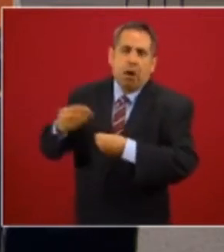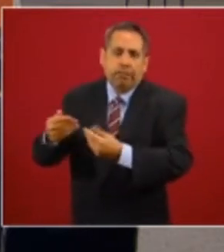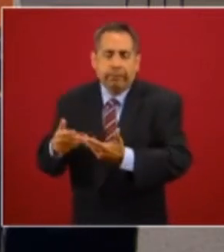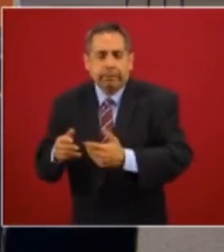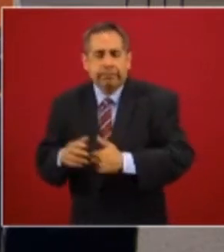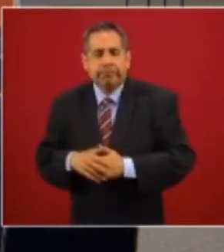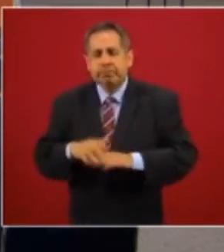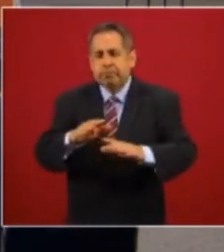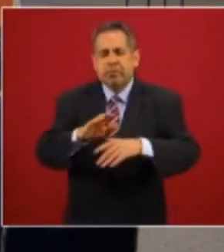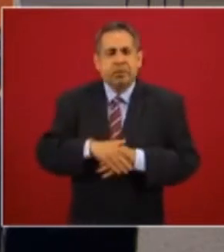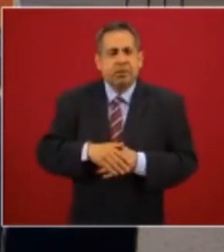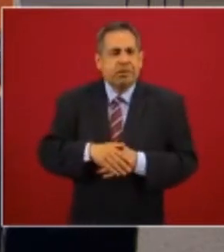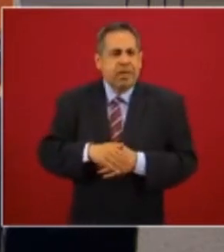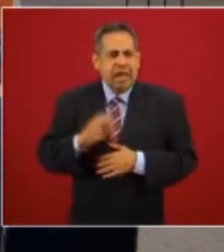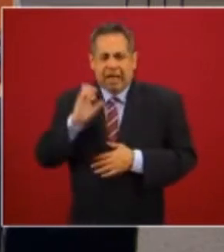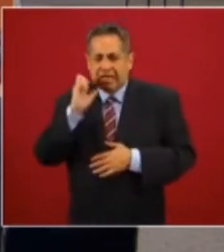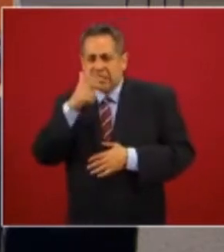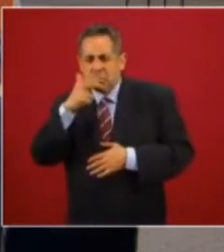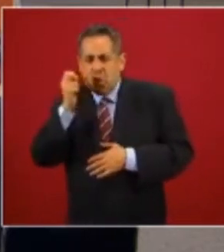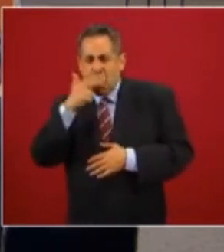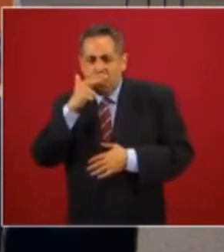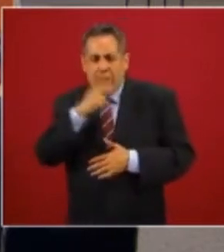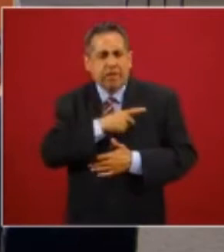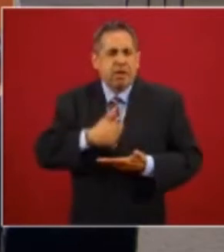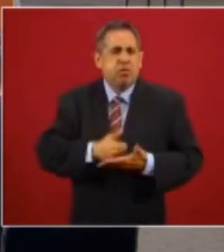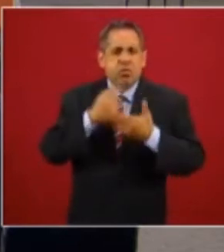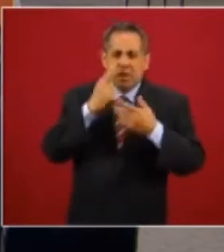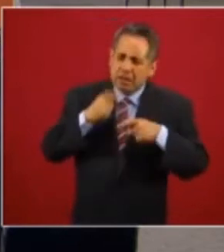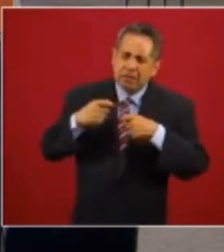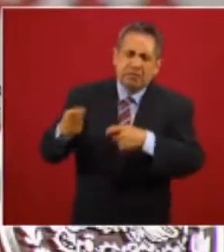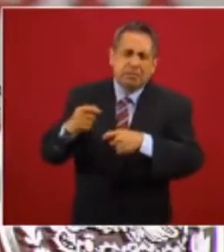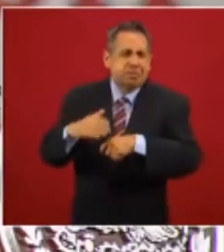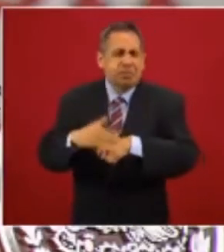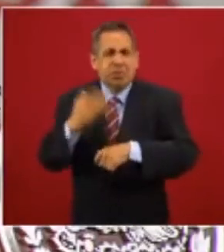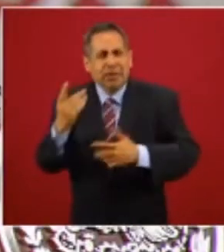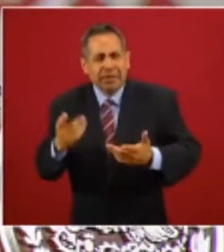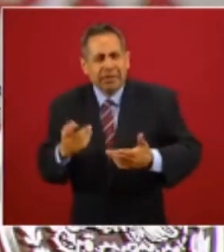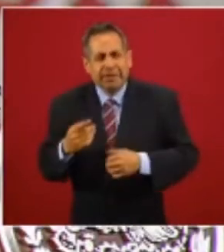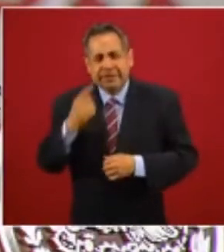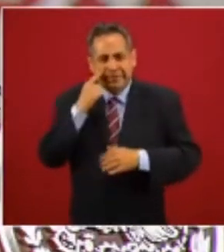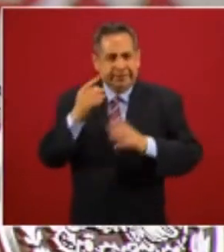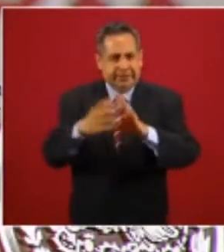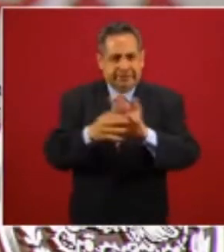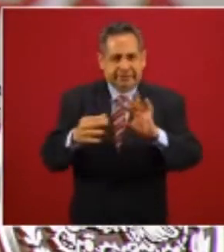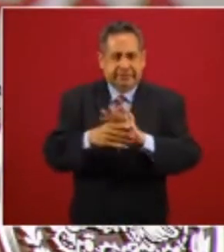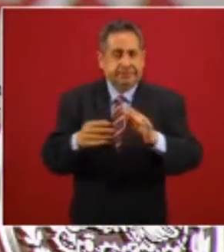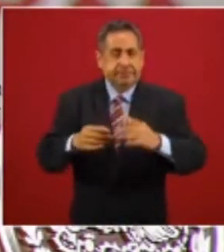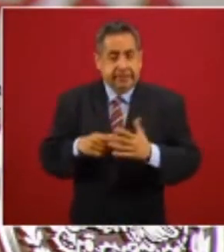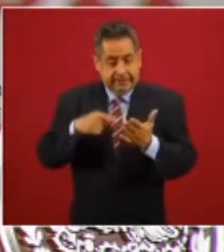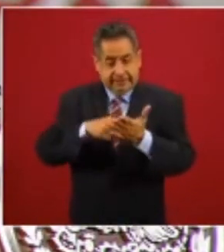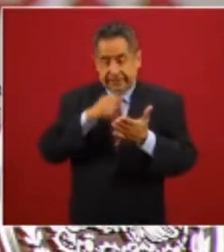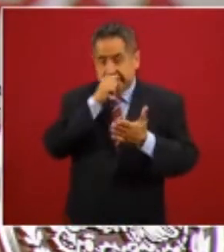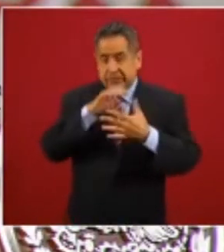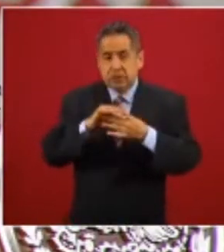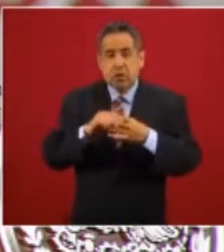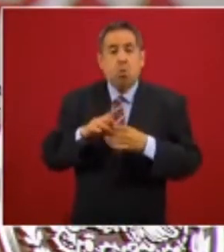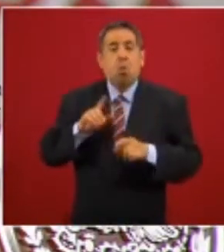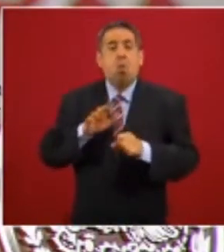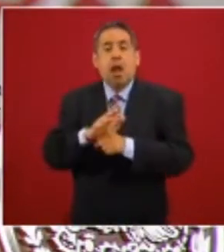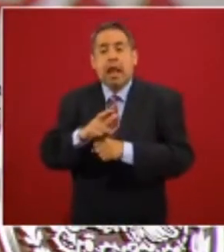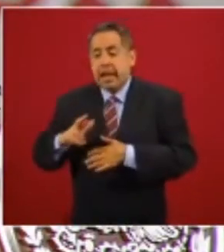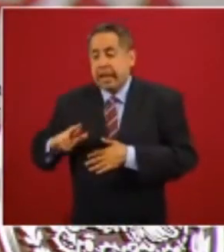¿Por qué Chihuahua debe aportar al tratado? El tratado también especifica cuáles son los ríos